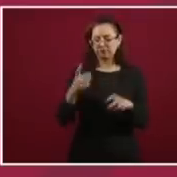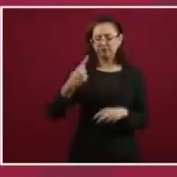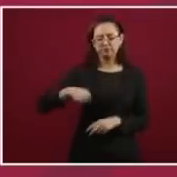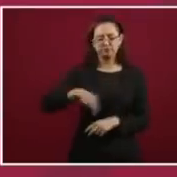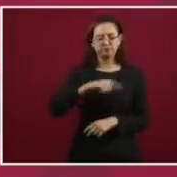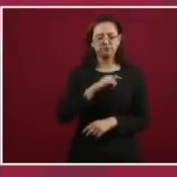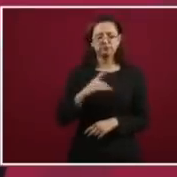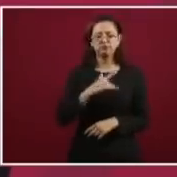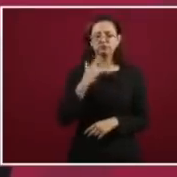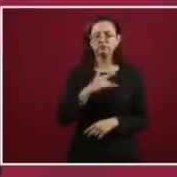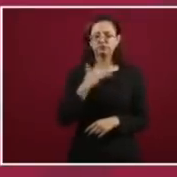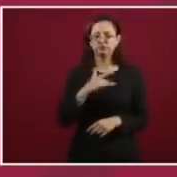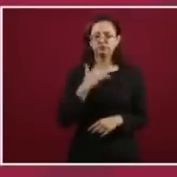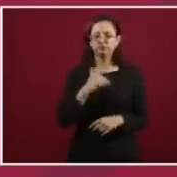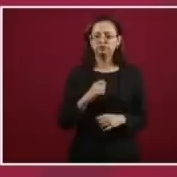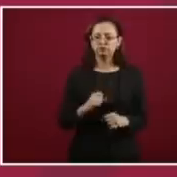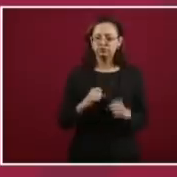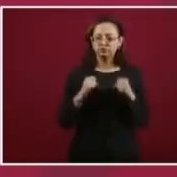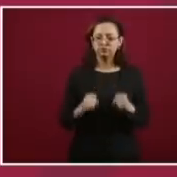reunión